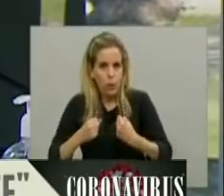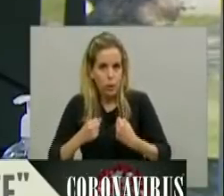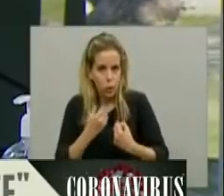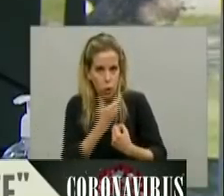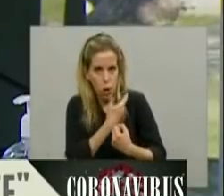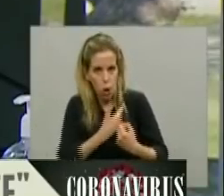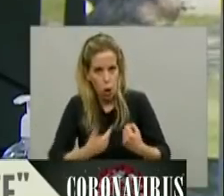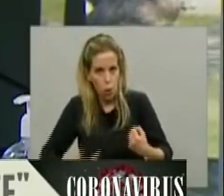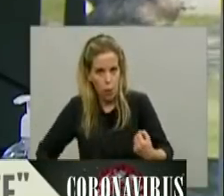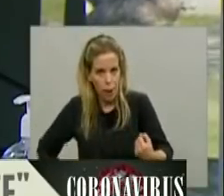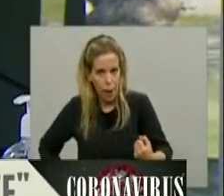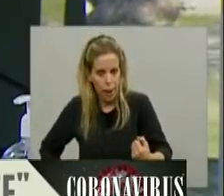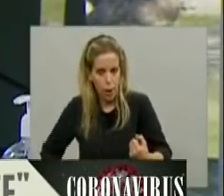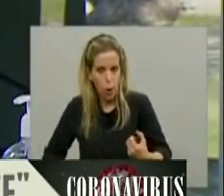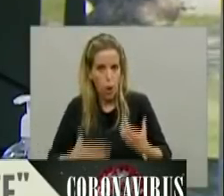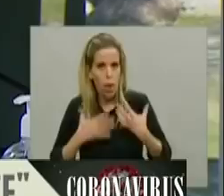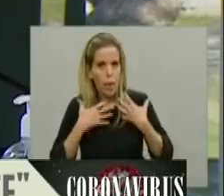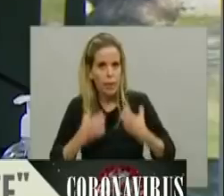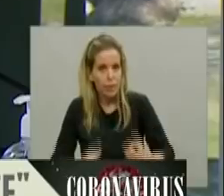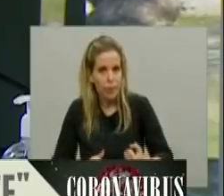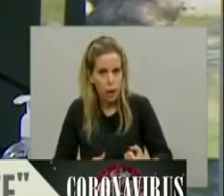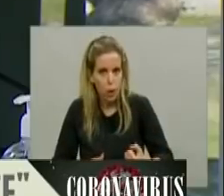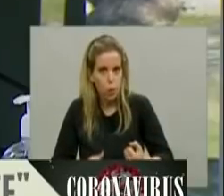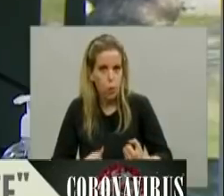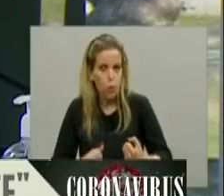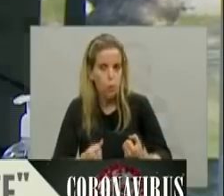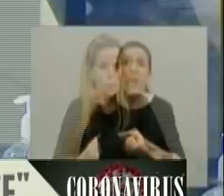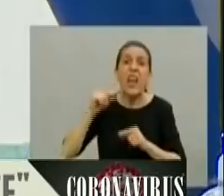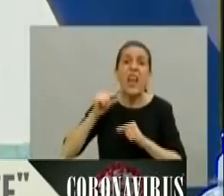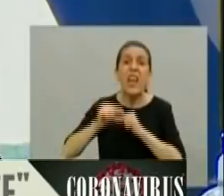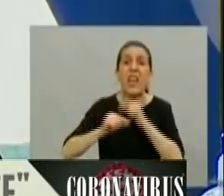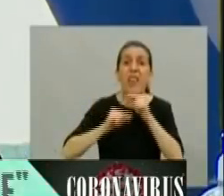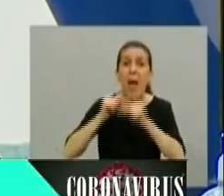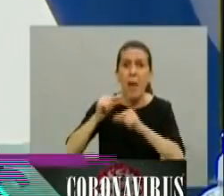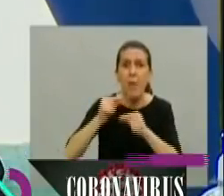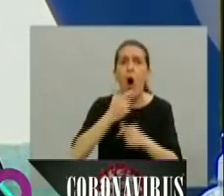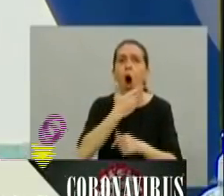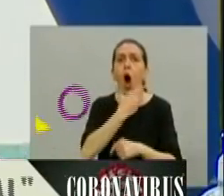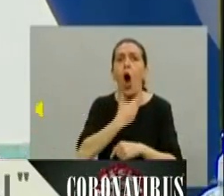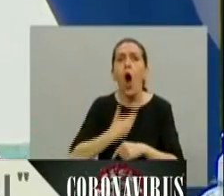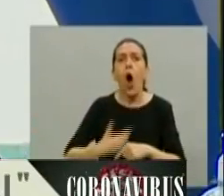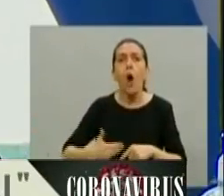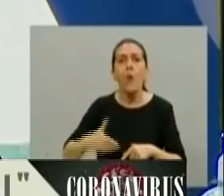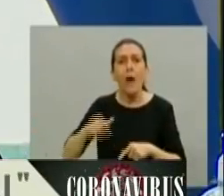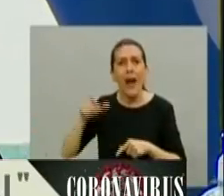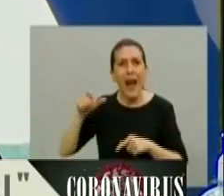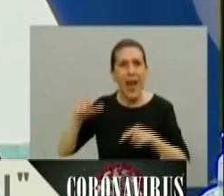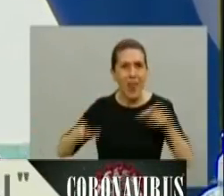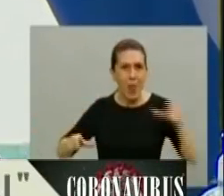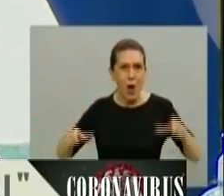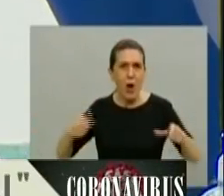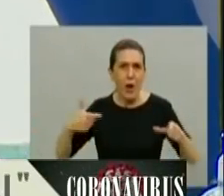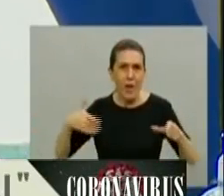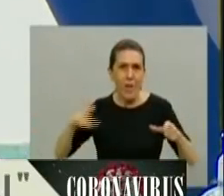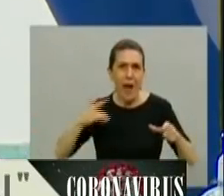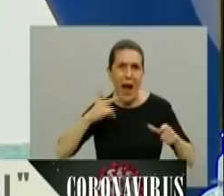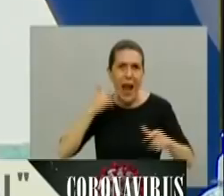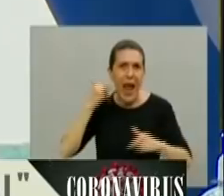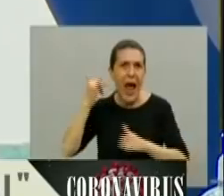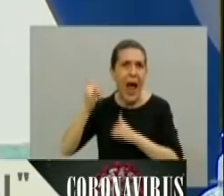El primero es que el esfuerzo de la cuarentena valió la pena, que los resultados habían sido